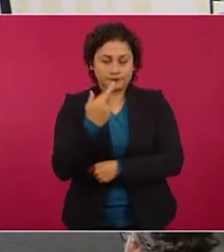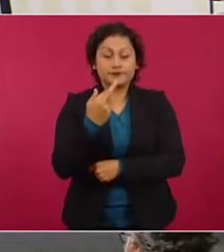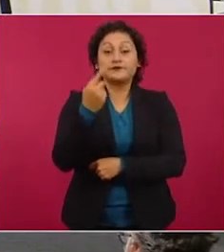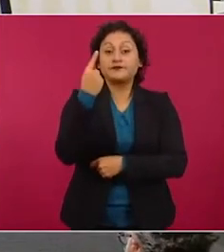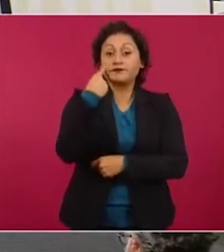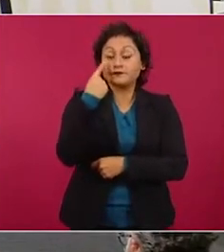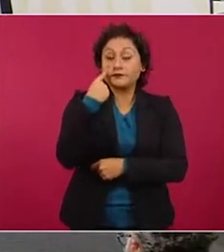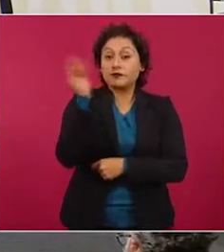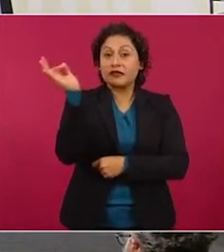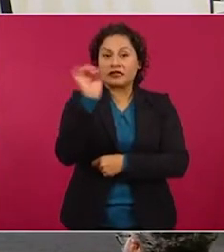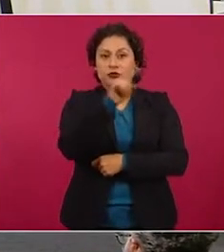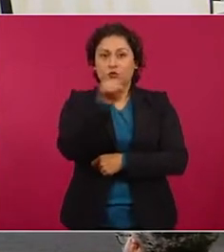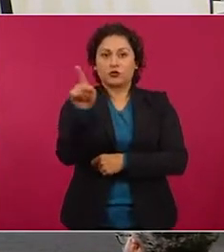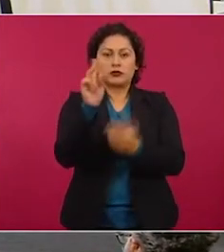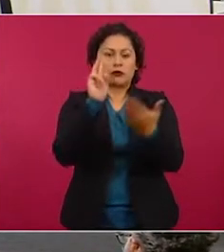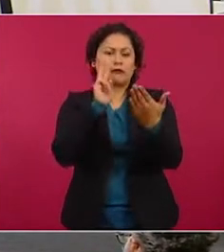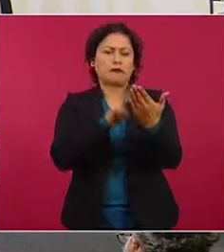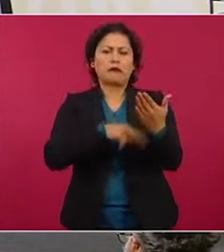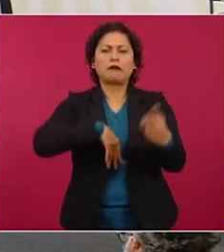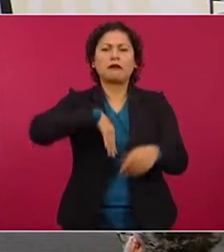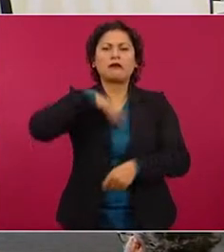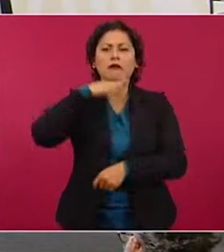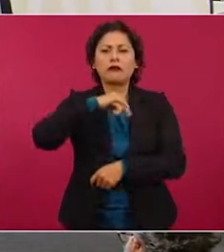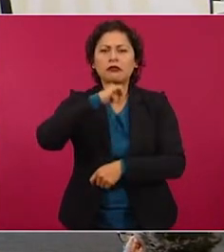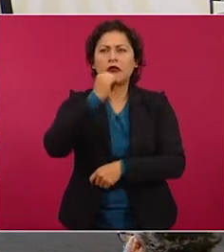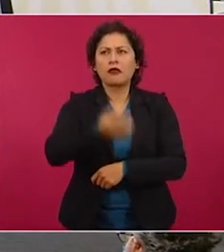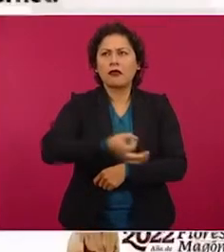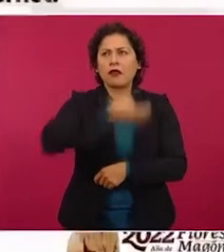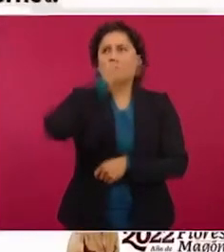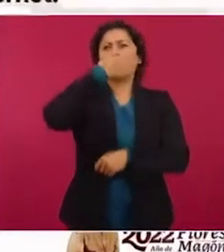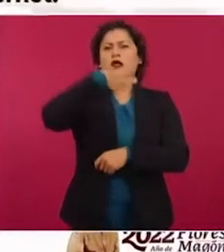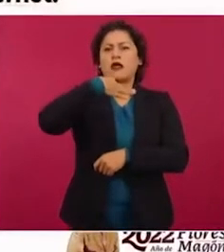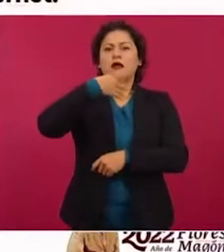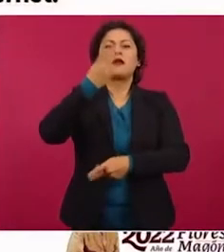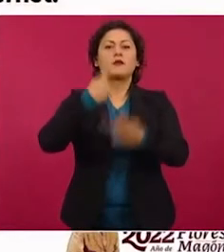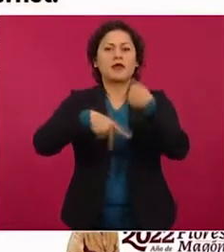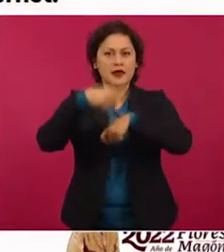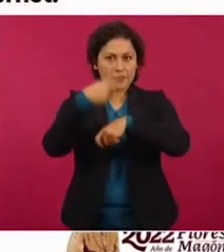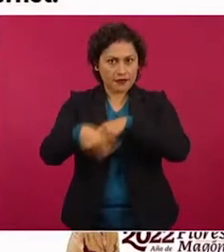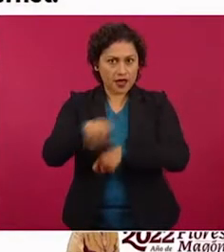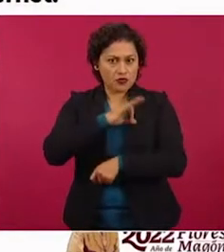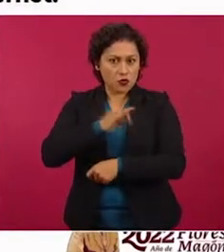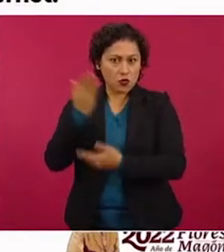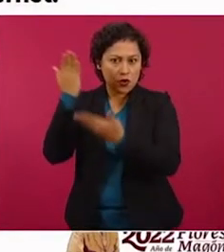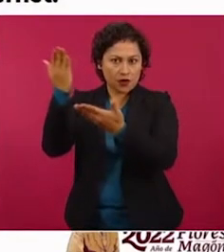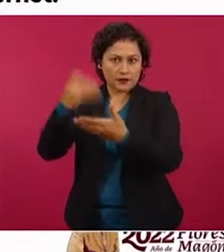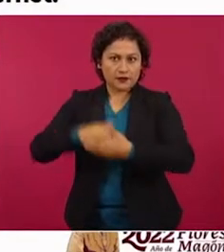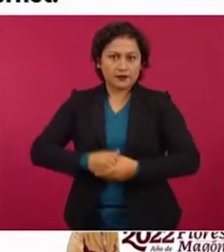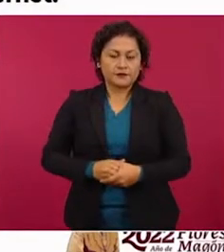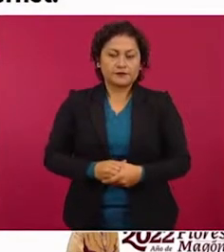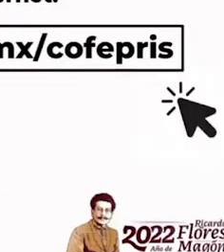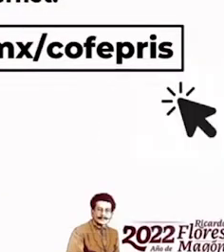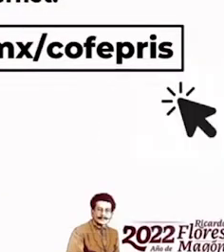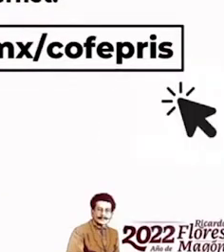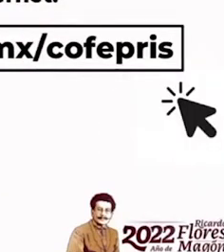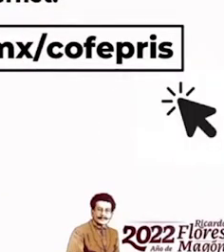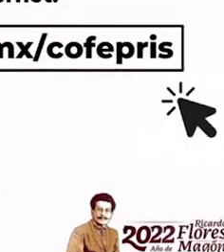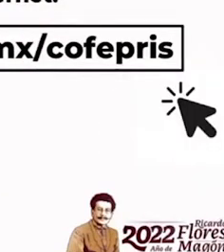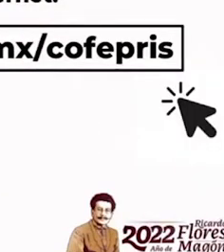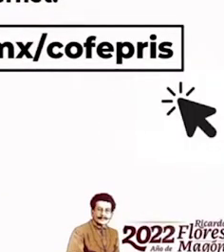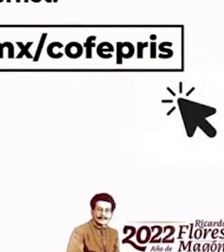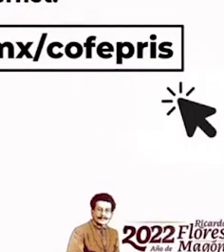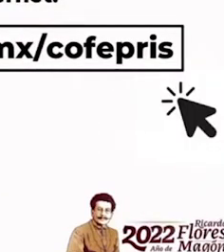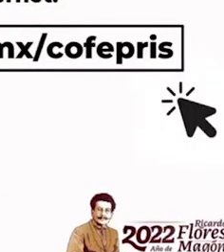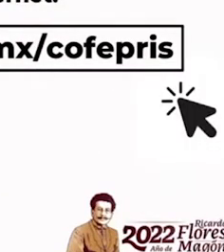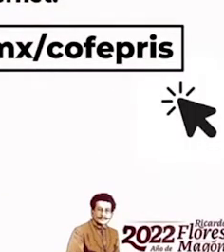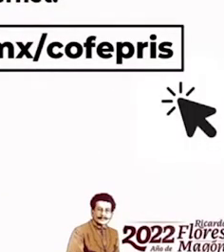falsificado o adulterado es un riesgo para la salud de los pacientes. Si usted encuentra uno de los